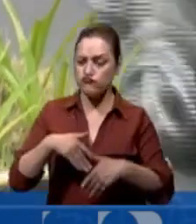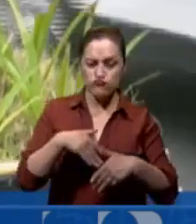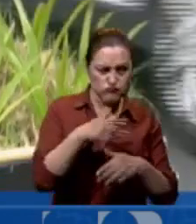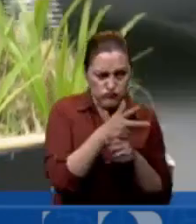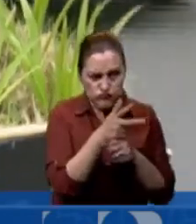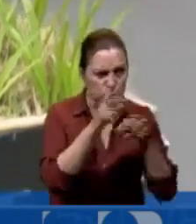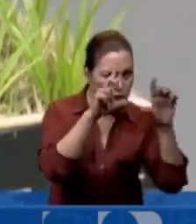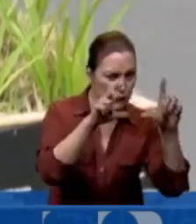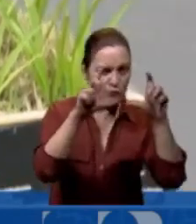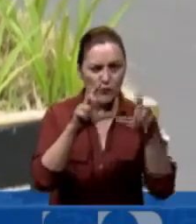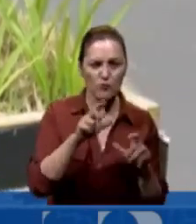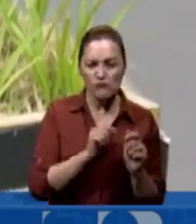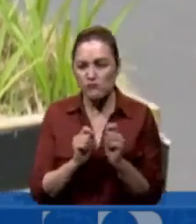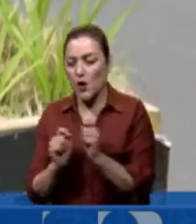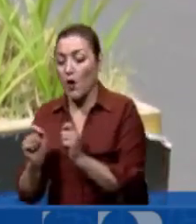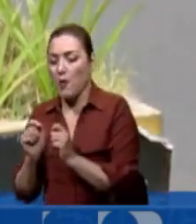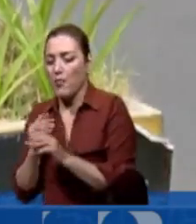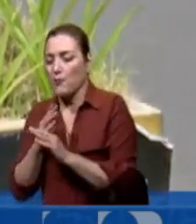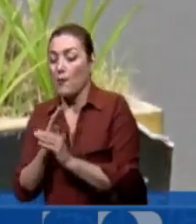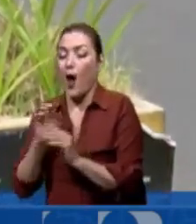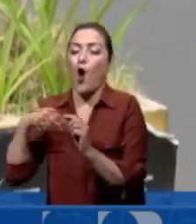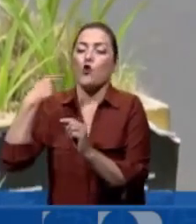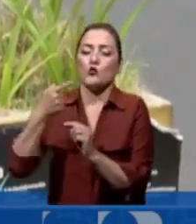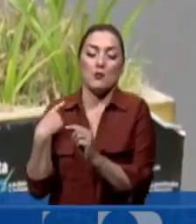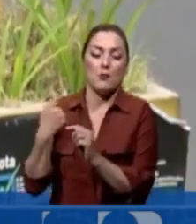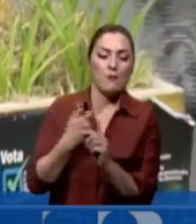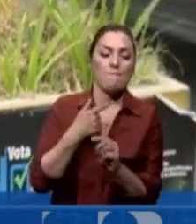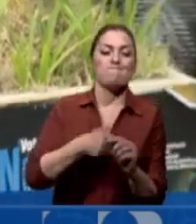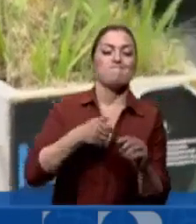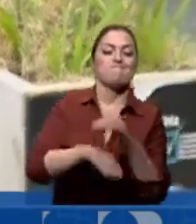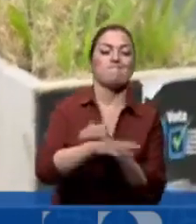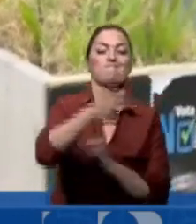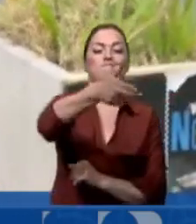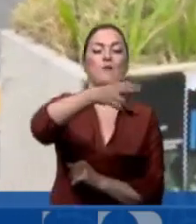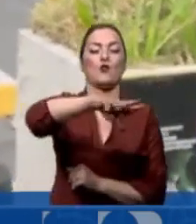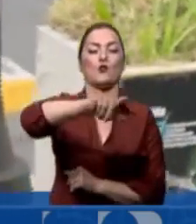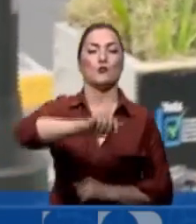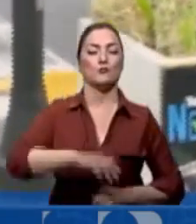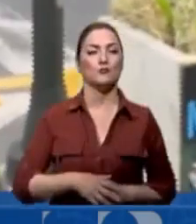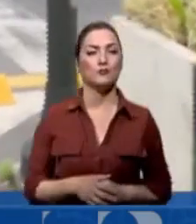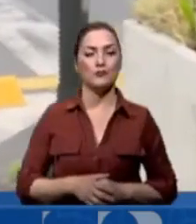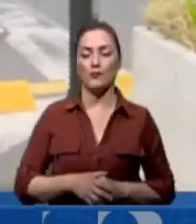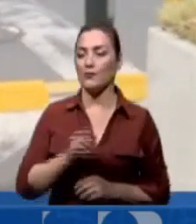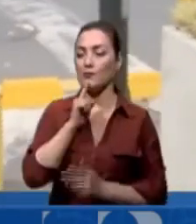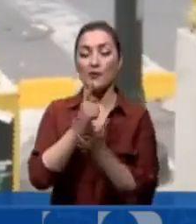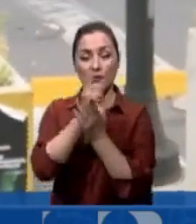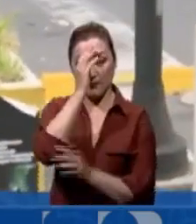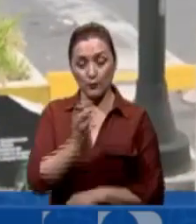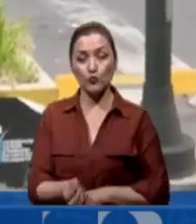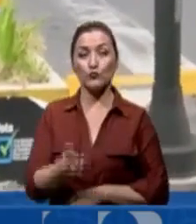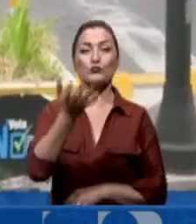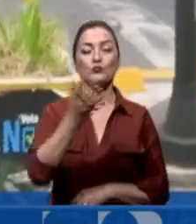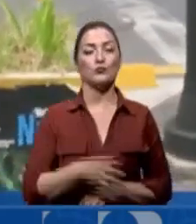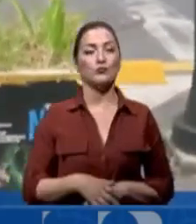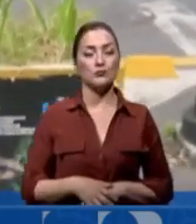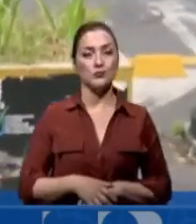¿Qué ha pasado? ¿Han hecho algo? Lo que termina es que muchos de ellos son asaltados. Sí, buenos días. Exactamente. De los